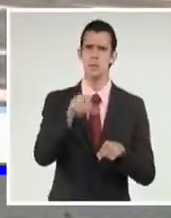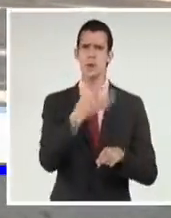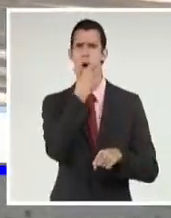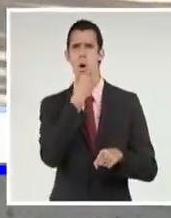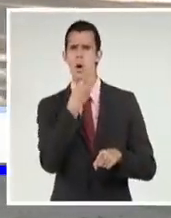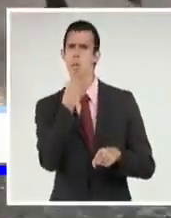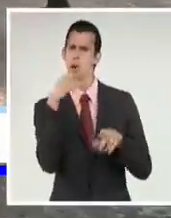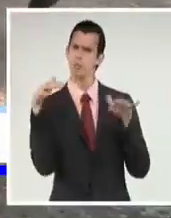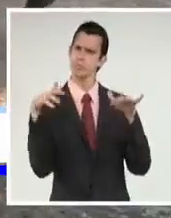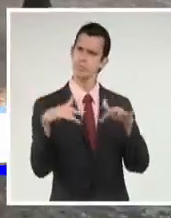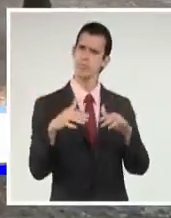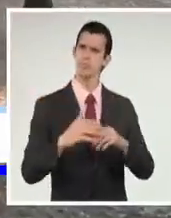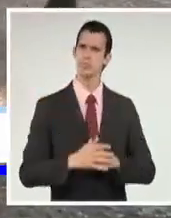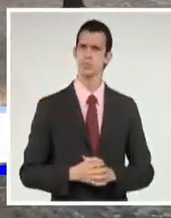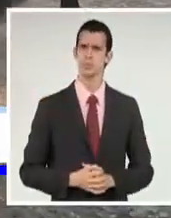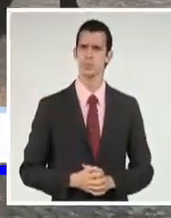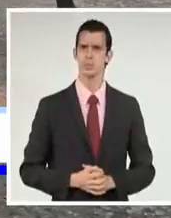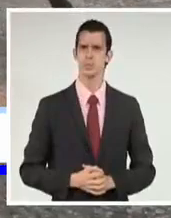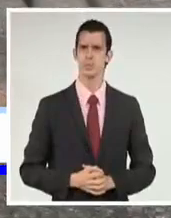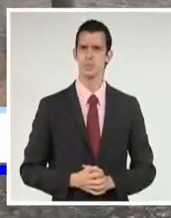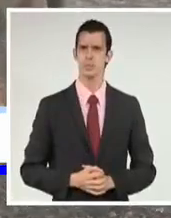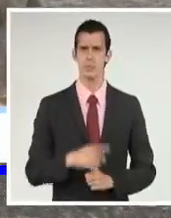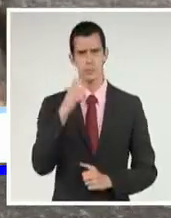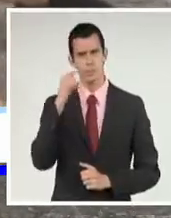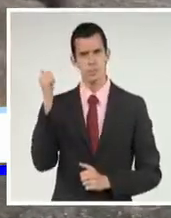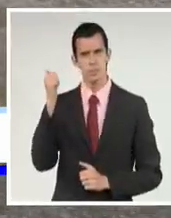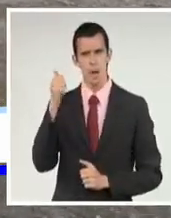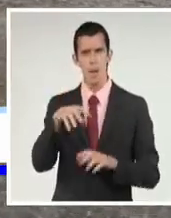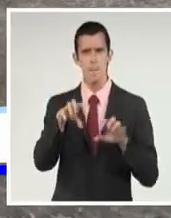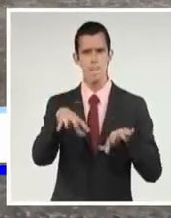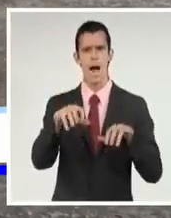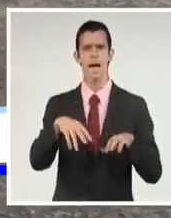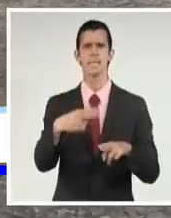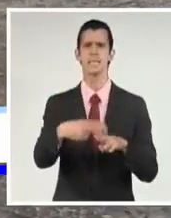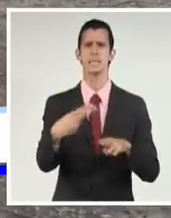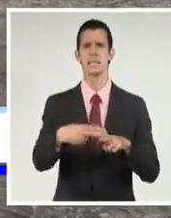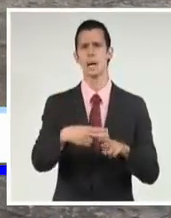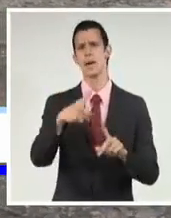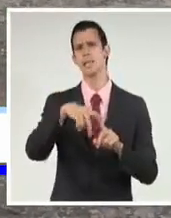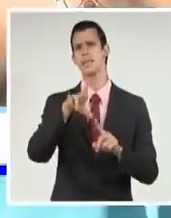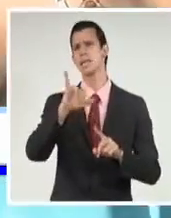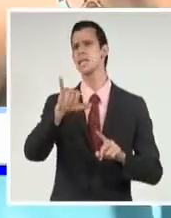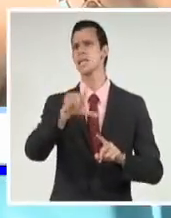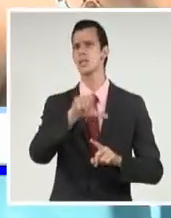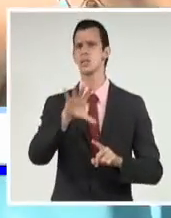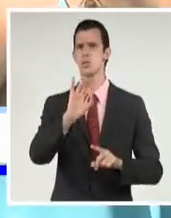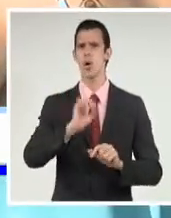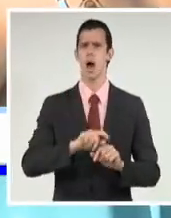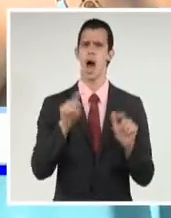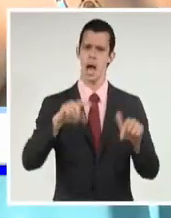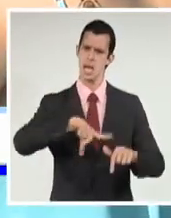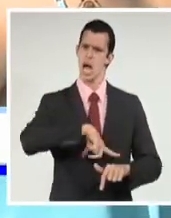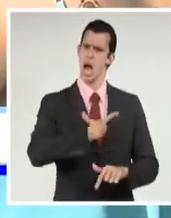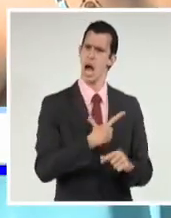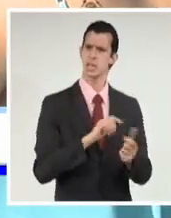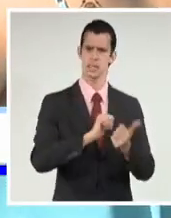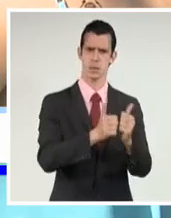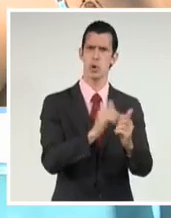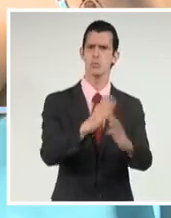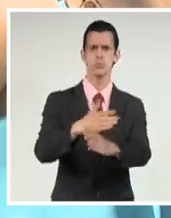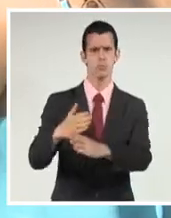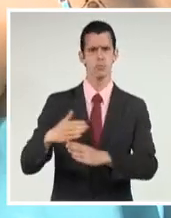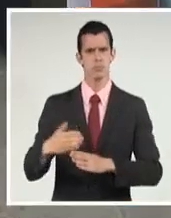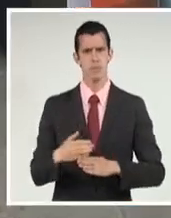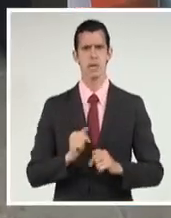El Parque Trillo de Centro Habana convocó a centenares de jóvenes y miembros de la comunidad a disfrutar de diversas expresiones del arte y el deporte.